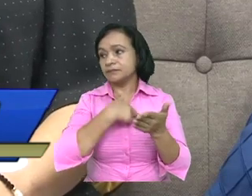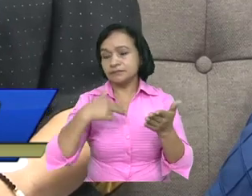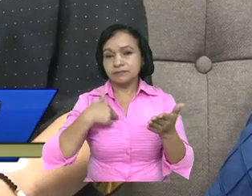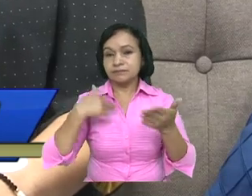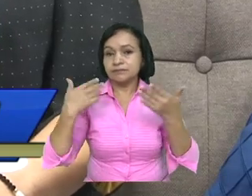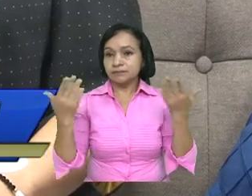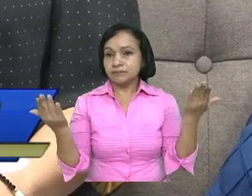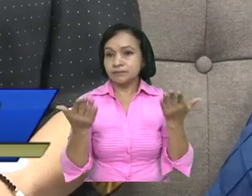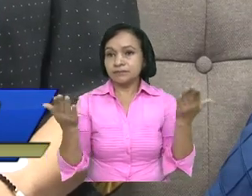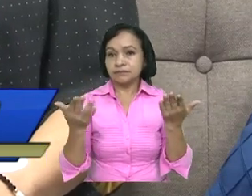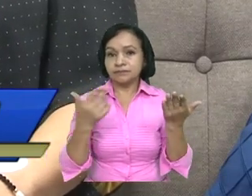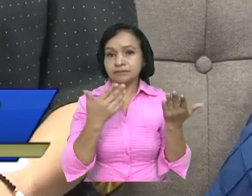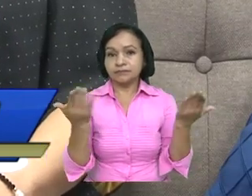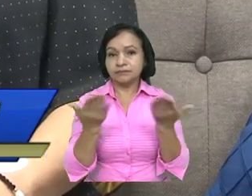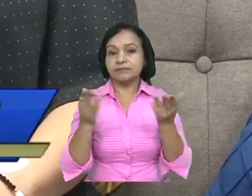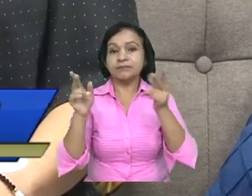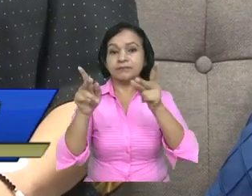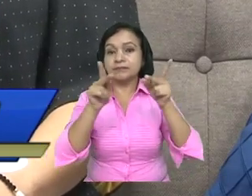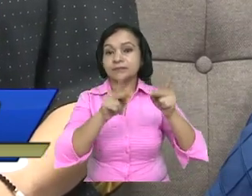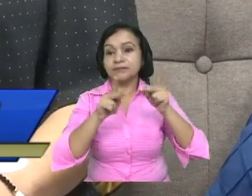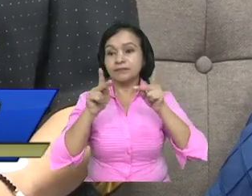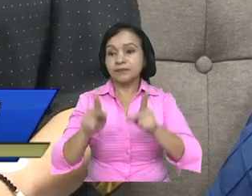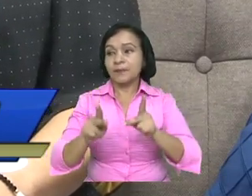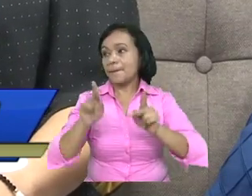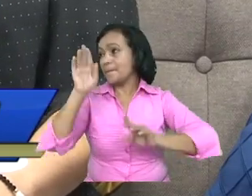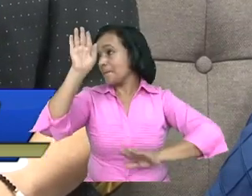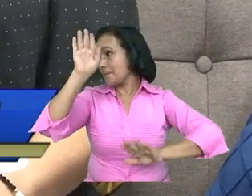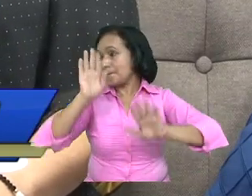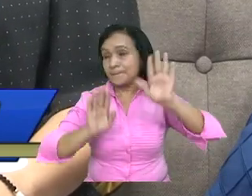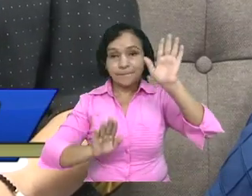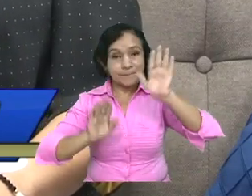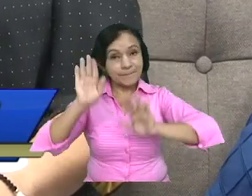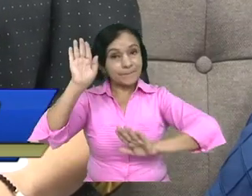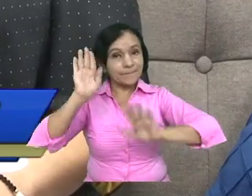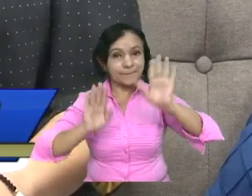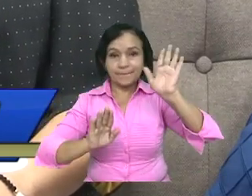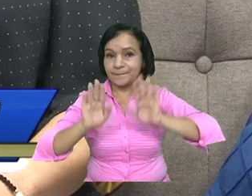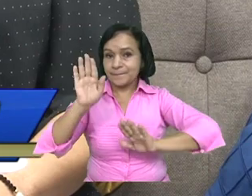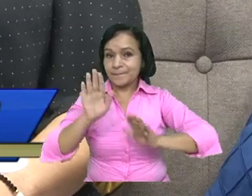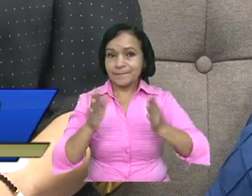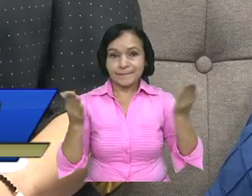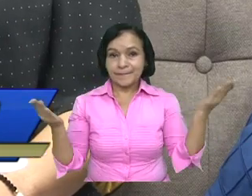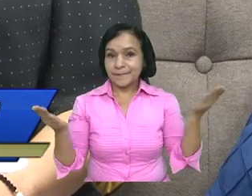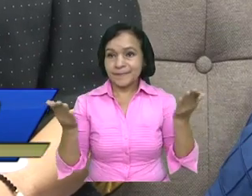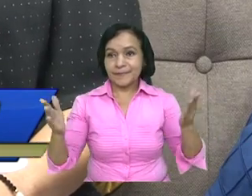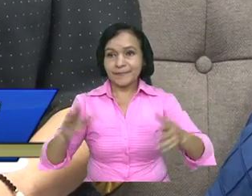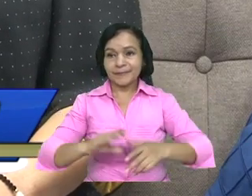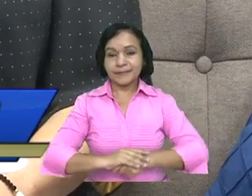ya participa la población. Sí, sí. Participa porque